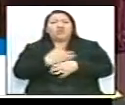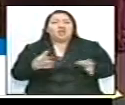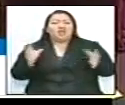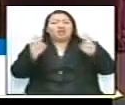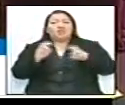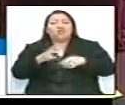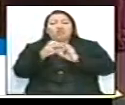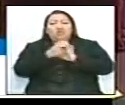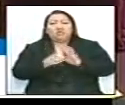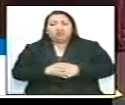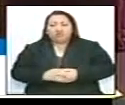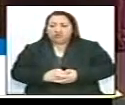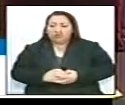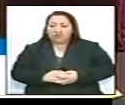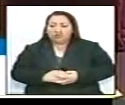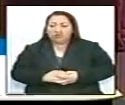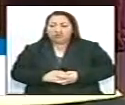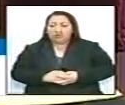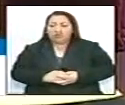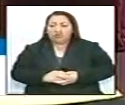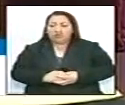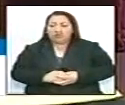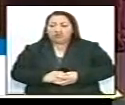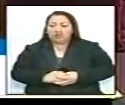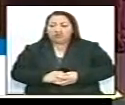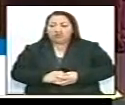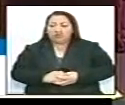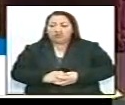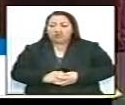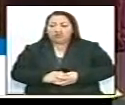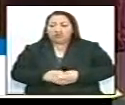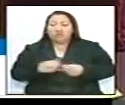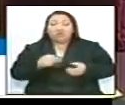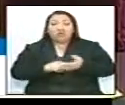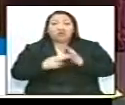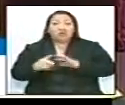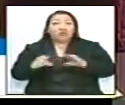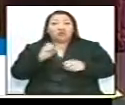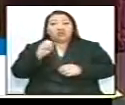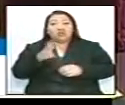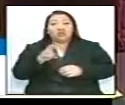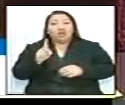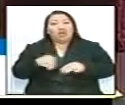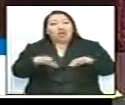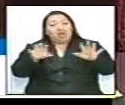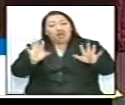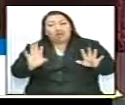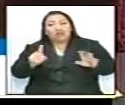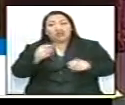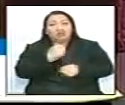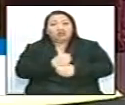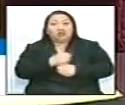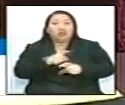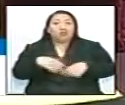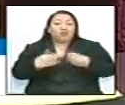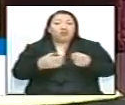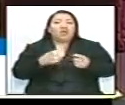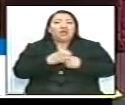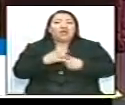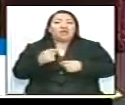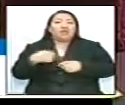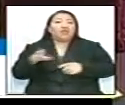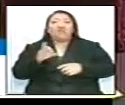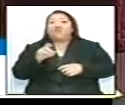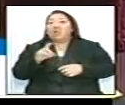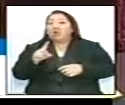evaluación constitucional, y bajo su responsabilidad personal si lo hace, porque de otra manera estamos diciendo, ay, si esto funciona, y usted puede garantizar que no va a haber